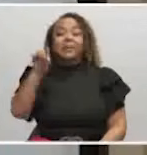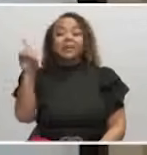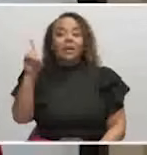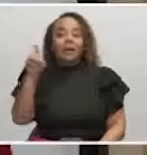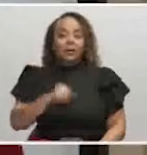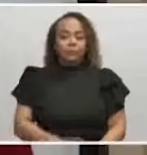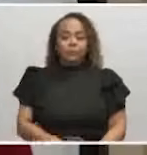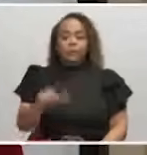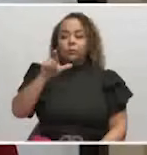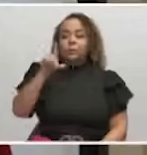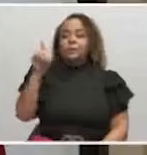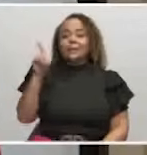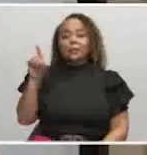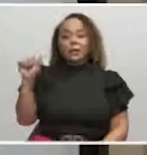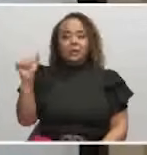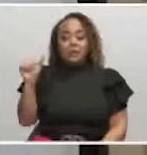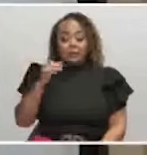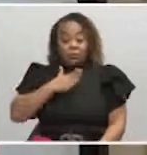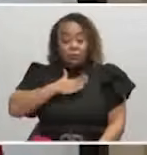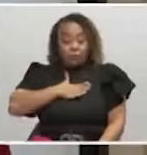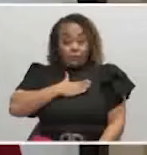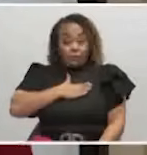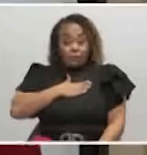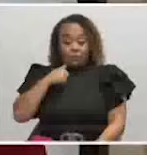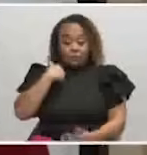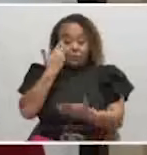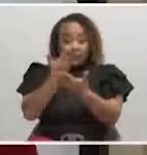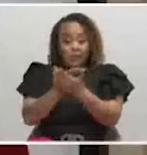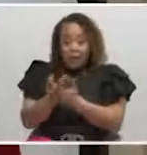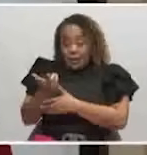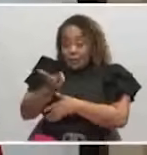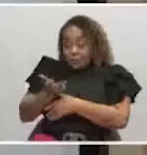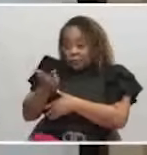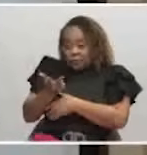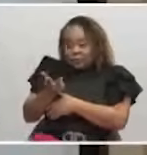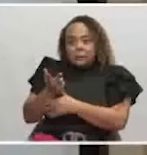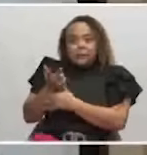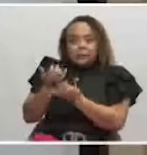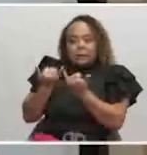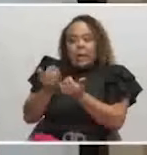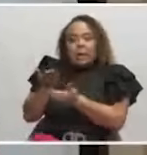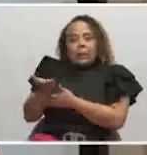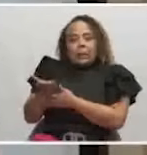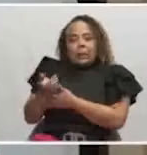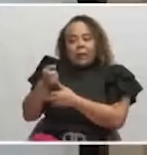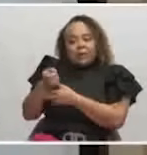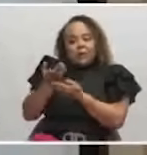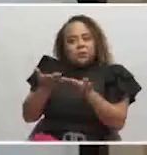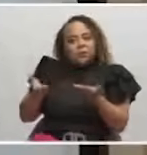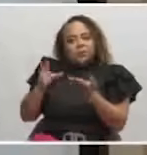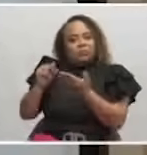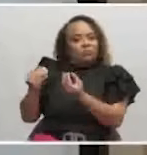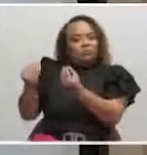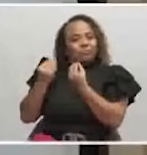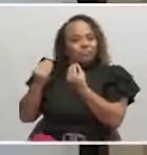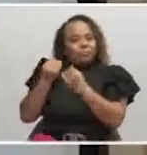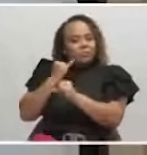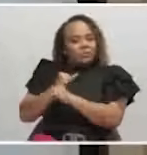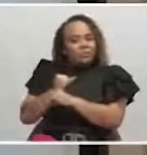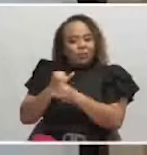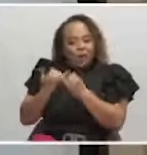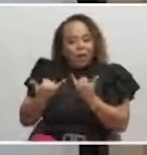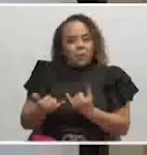Delgado, un Luis Diego Hernández, en mi caso cuando yo llegué y estaban ellos, esas cosas se han dejado de inculcar en la